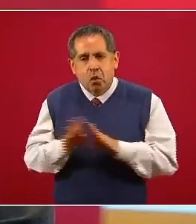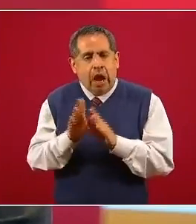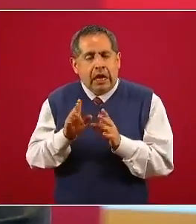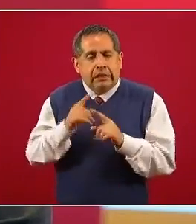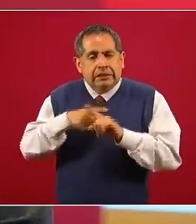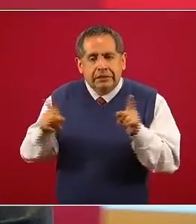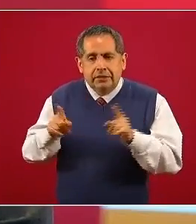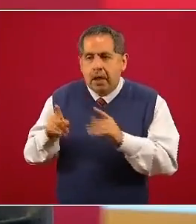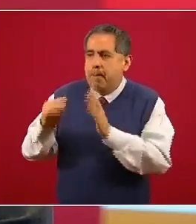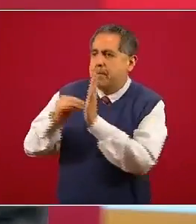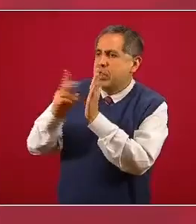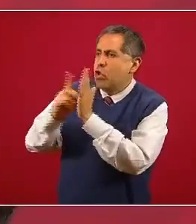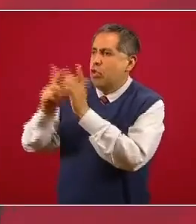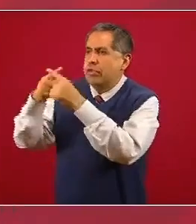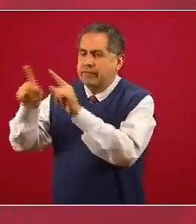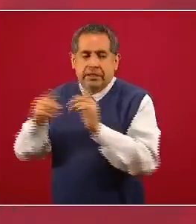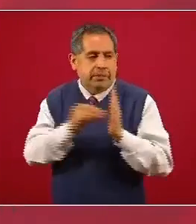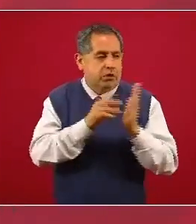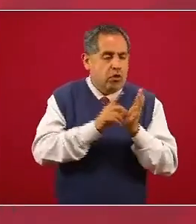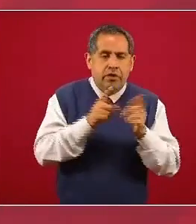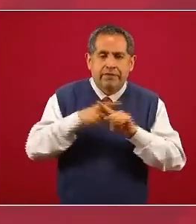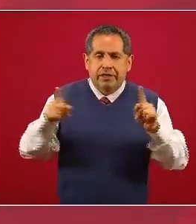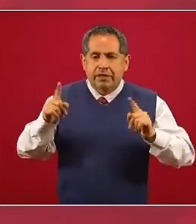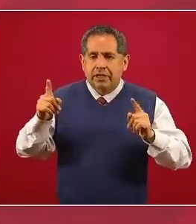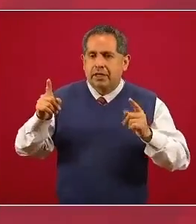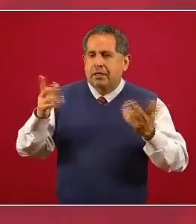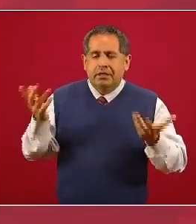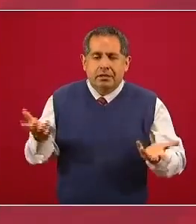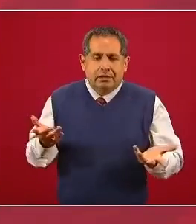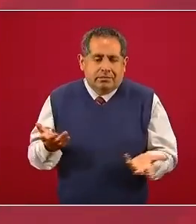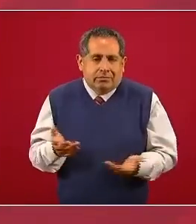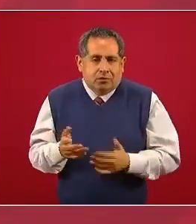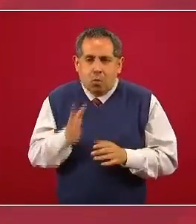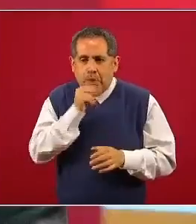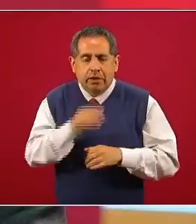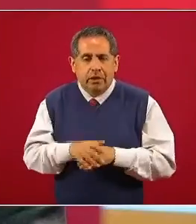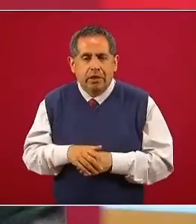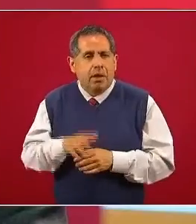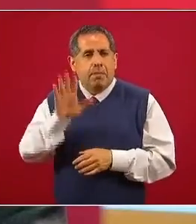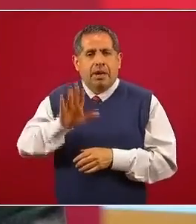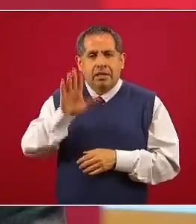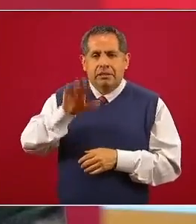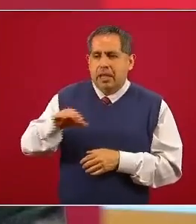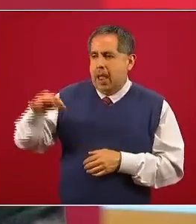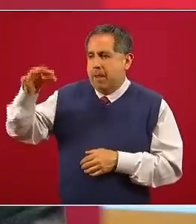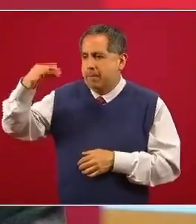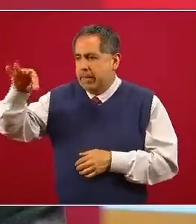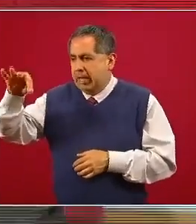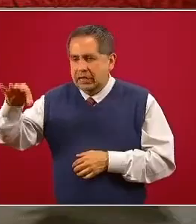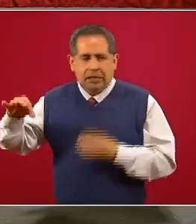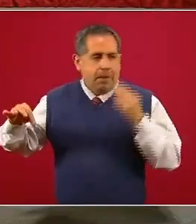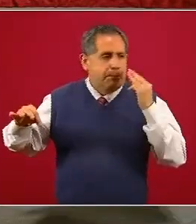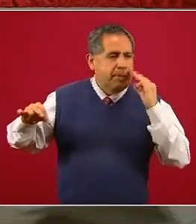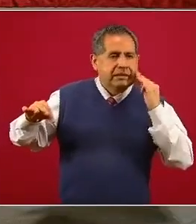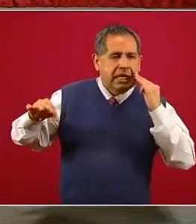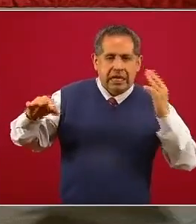de los métodos no tiene sentido. Como se dice popularmente, es comparar peras con manzanas.